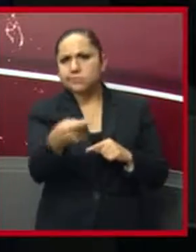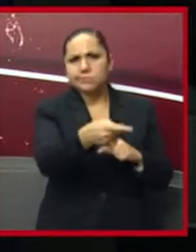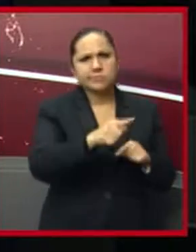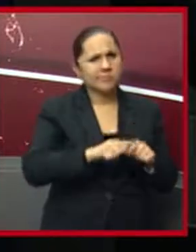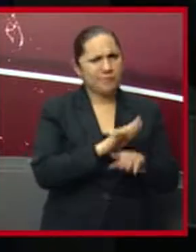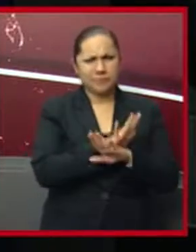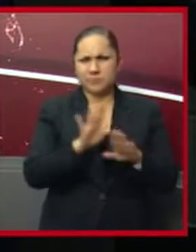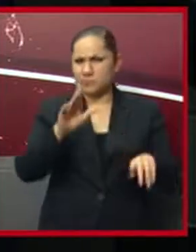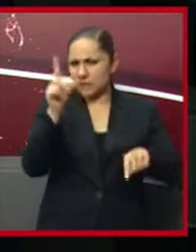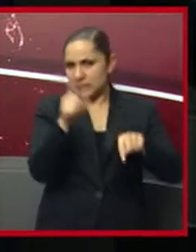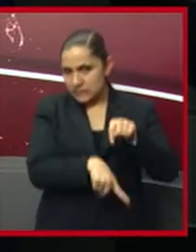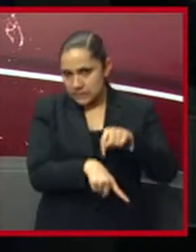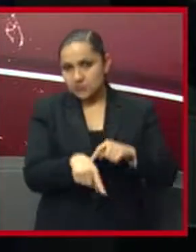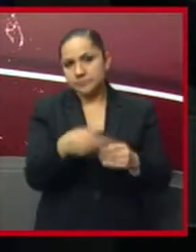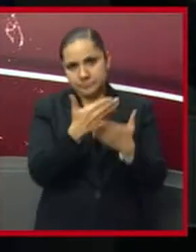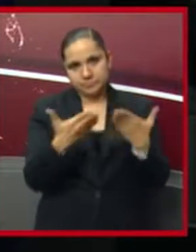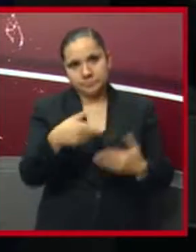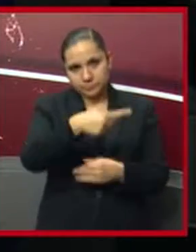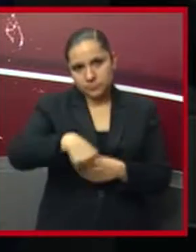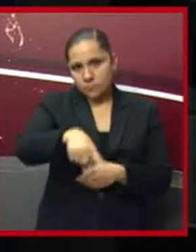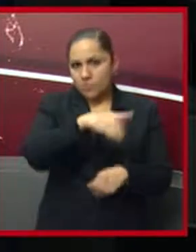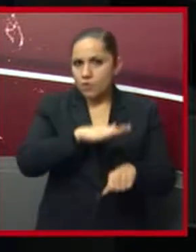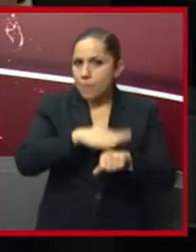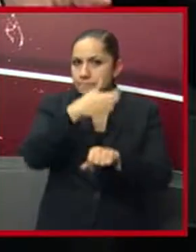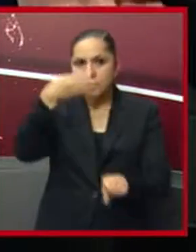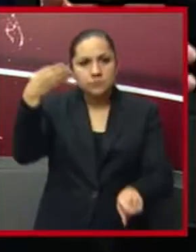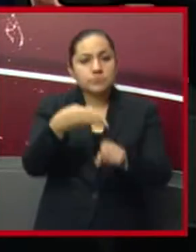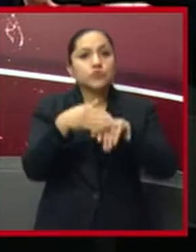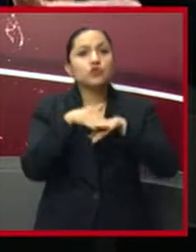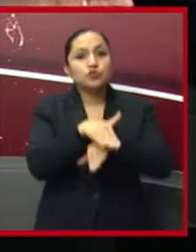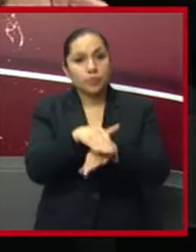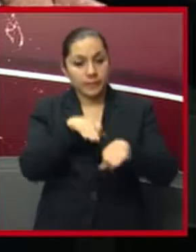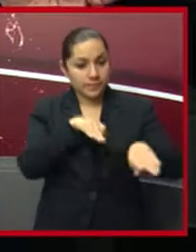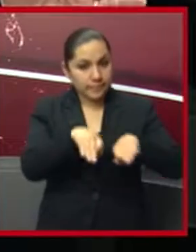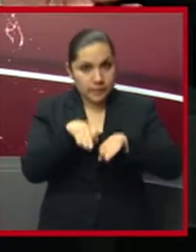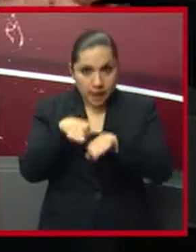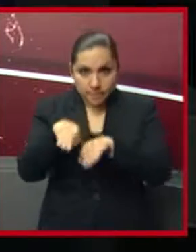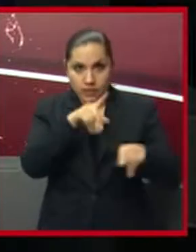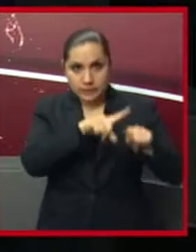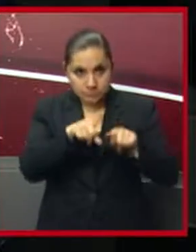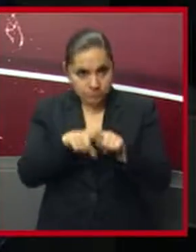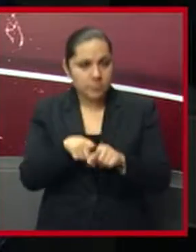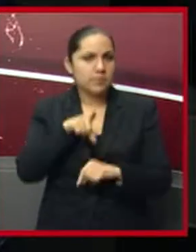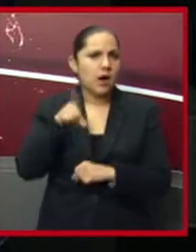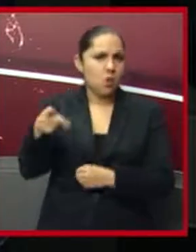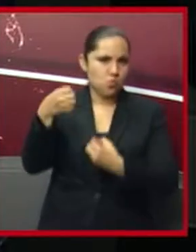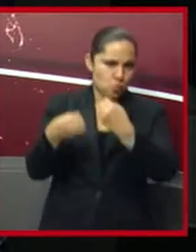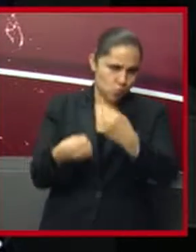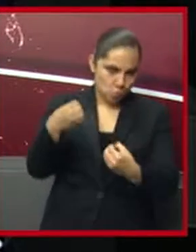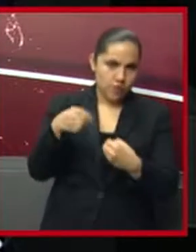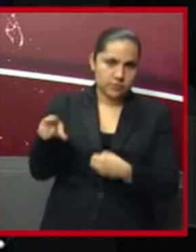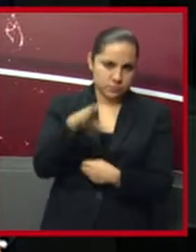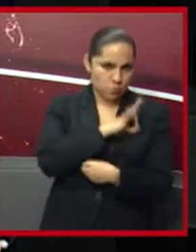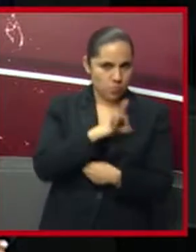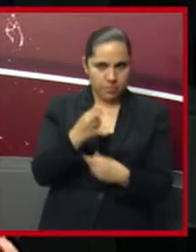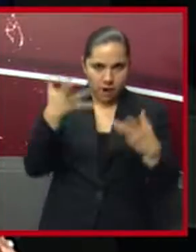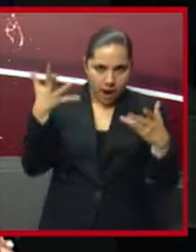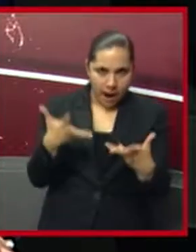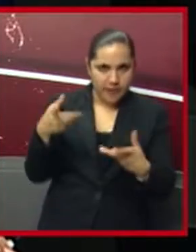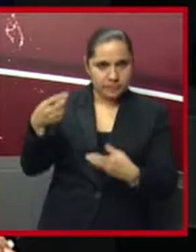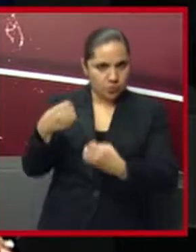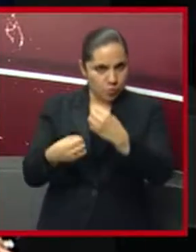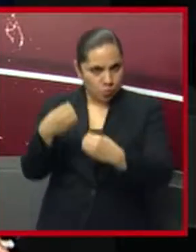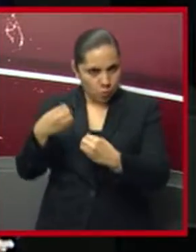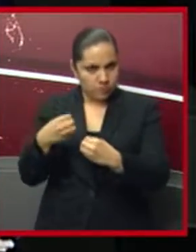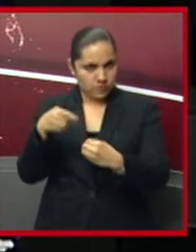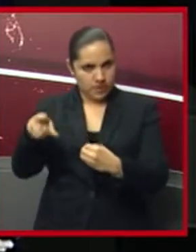llevarse el resolver los conflictos laborales ante un juez, ante el Poder Judicial. Entonces, creo que es un gran paso para el